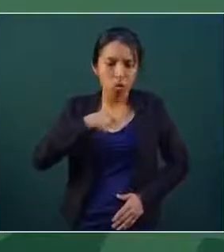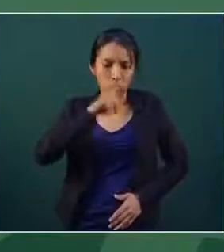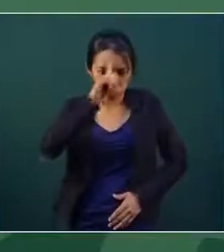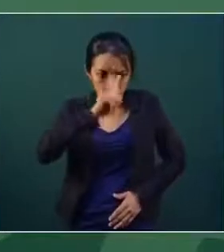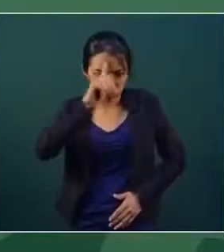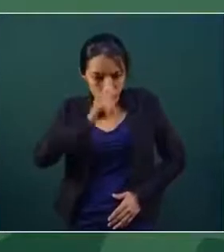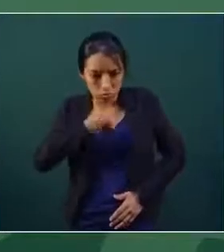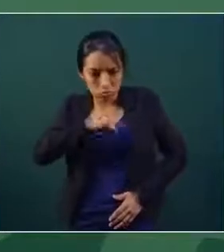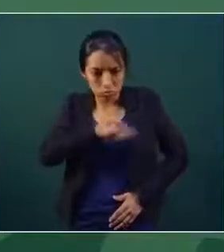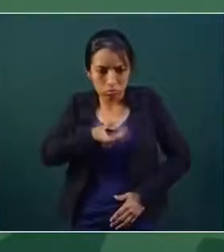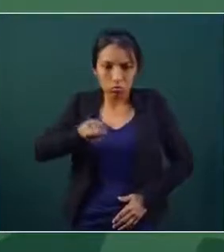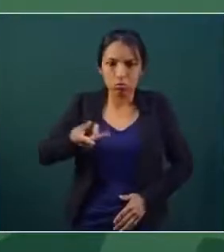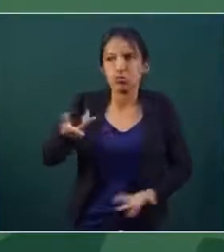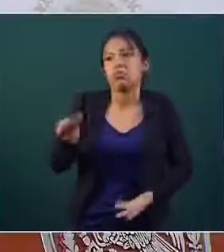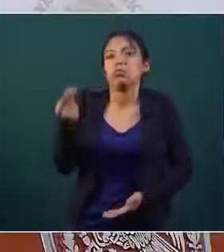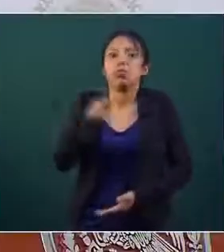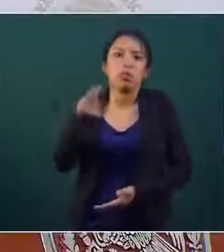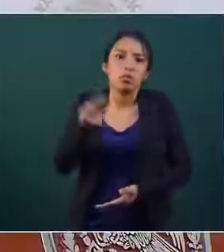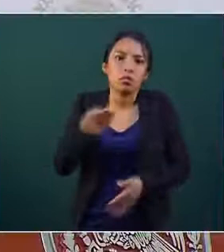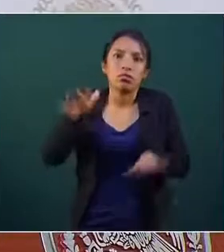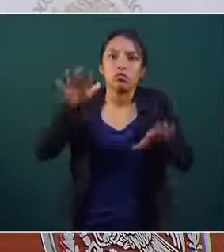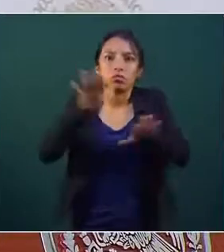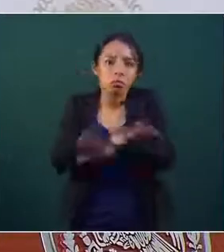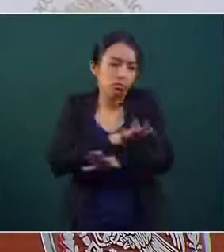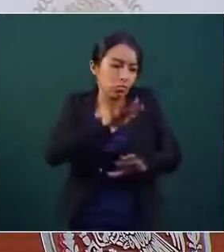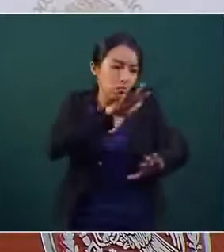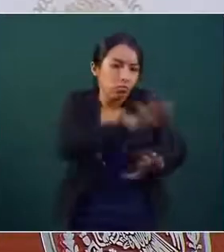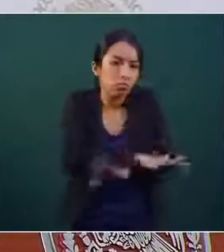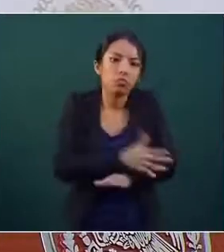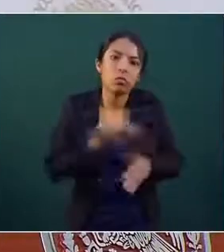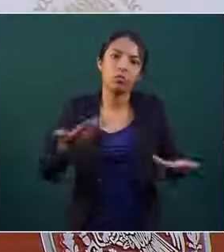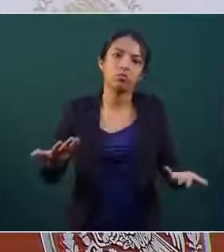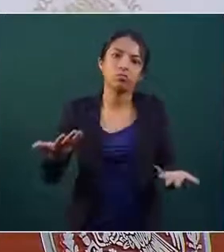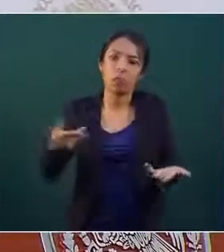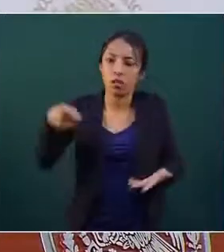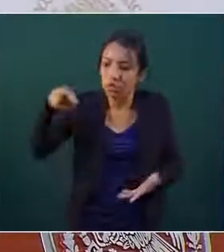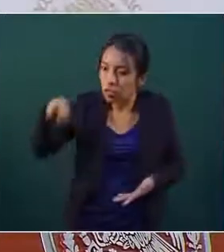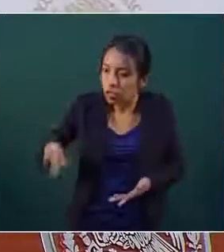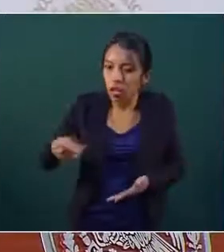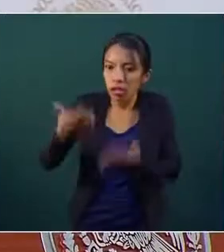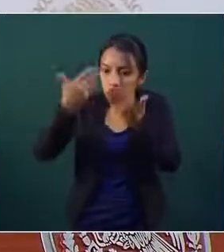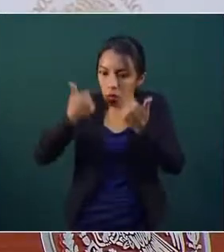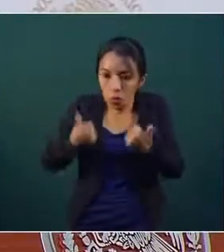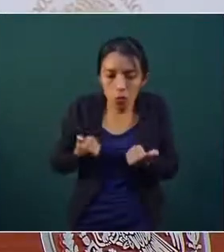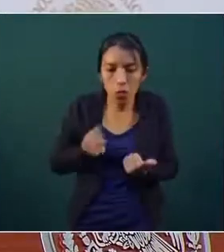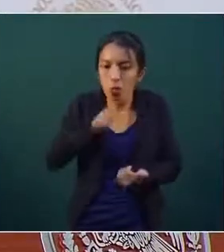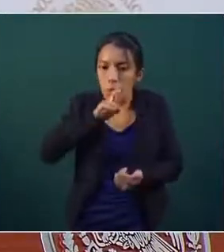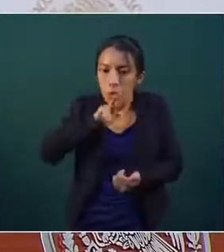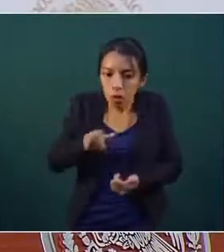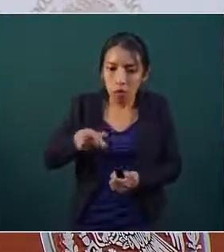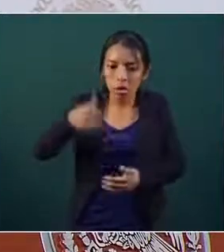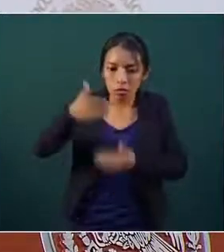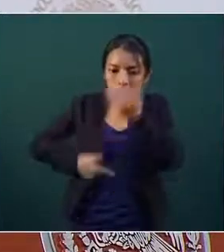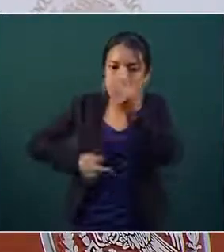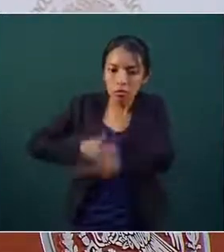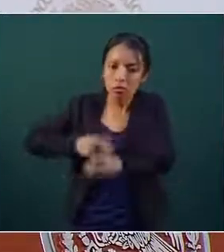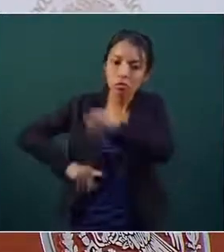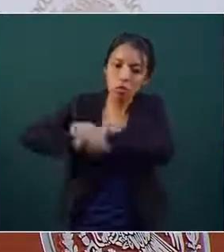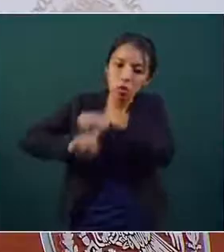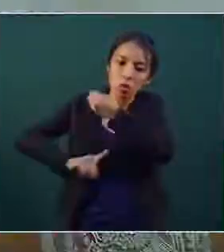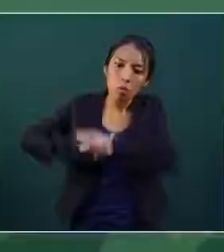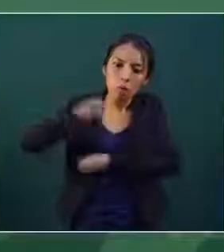recomendar de que haya renovación, porque no mejoran las cosas. Y